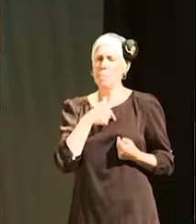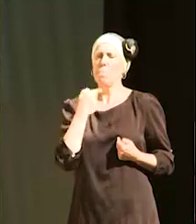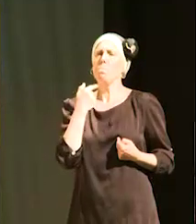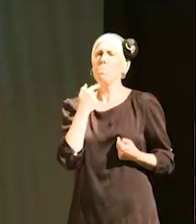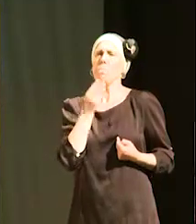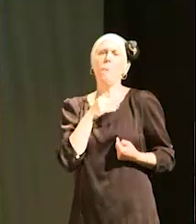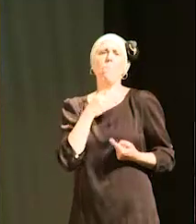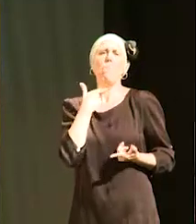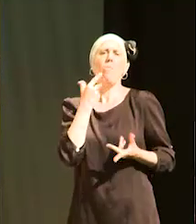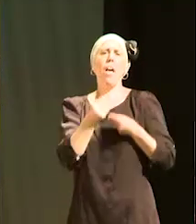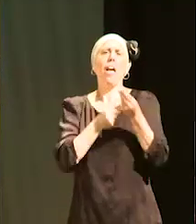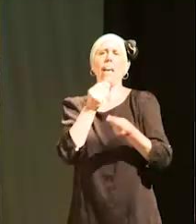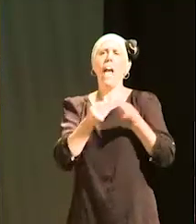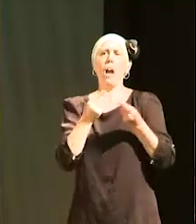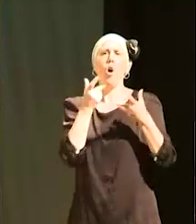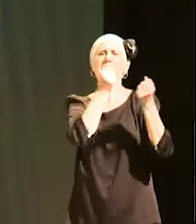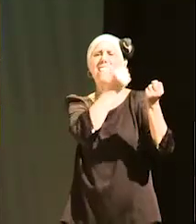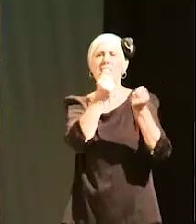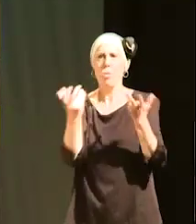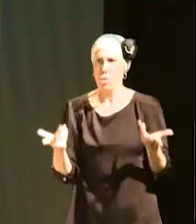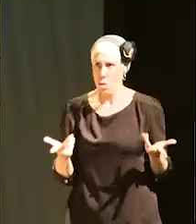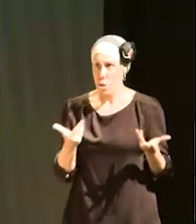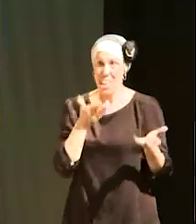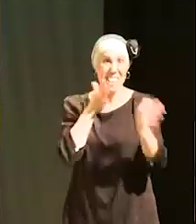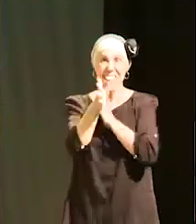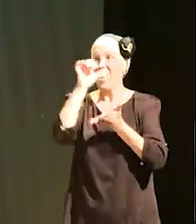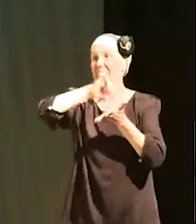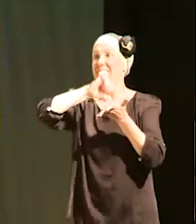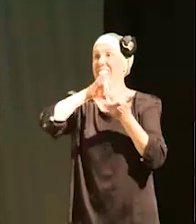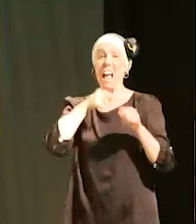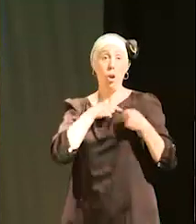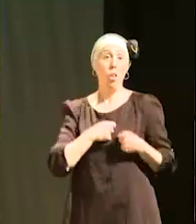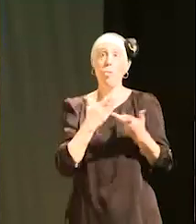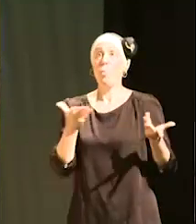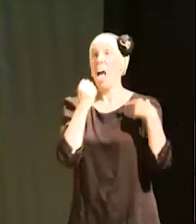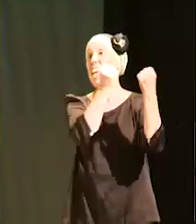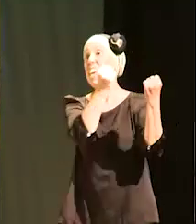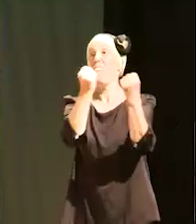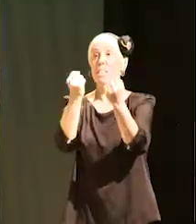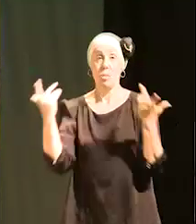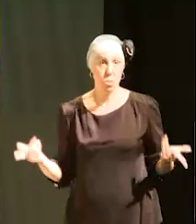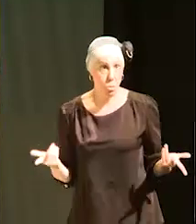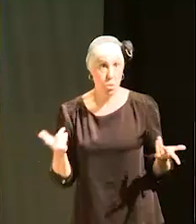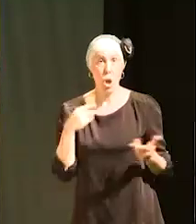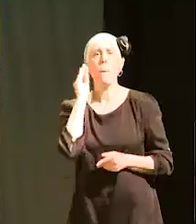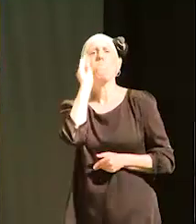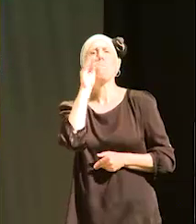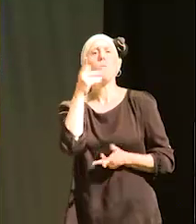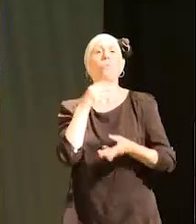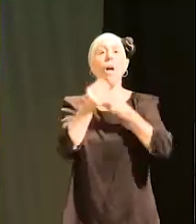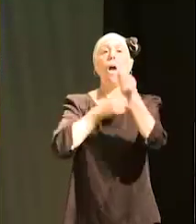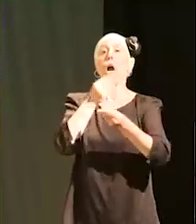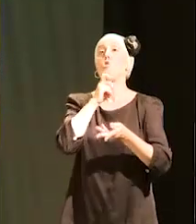algo organizaciones instituciones ustedes tienen un estado que responde verdad entonces también hay que acudir